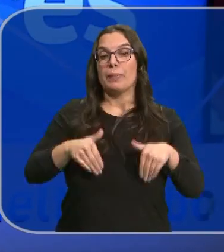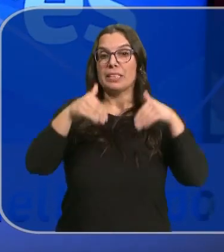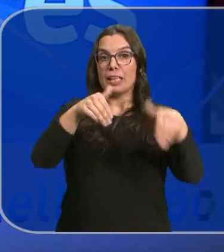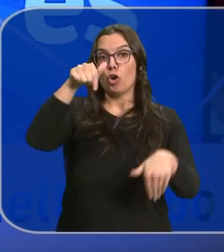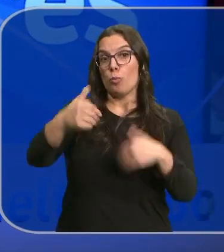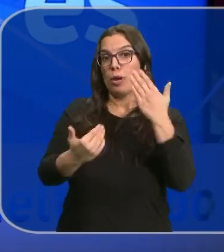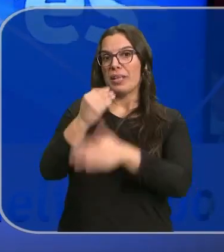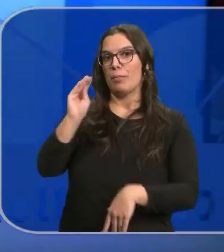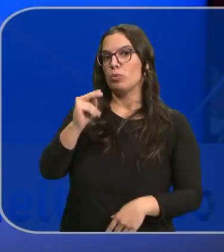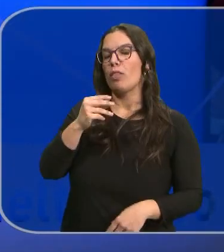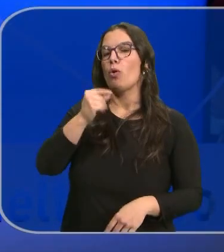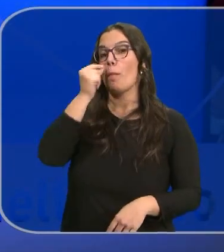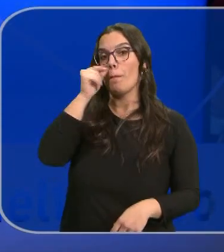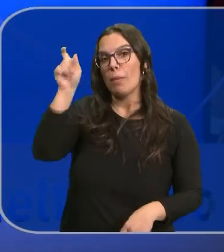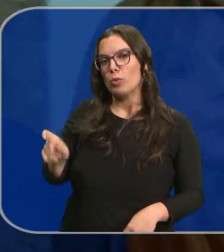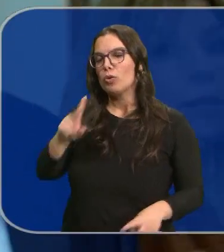así esta misma mañana.